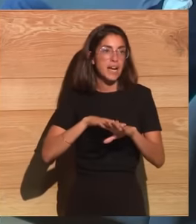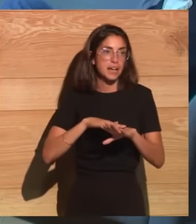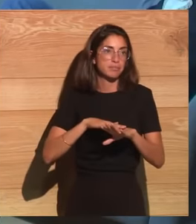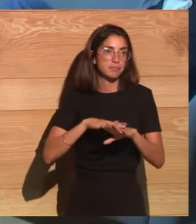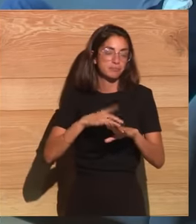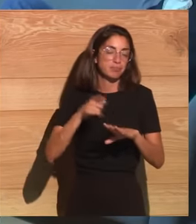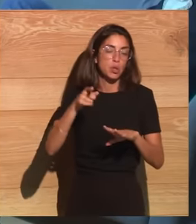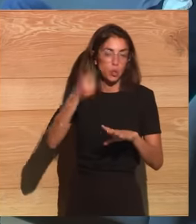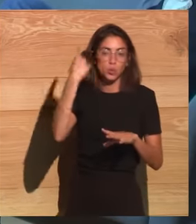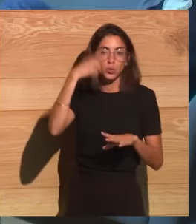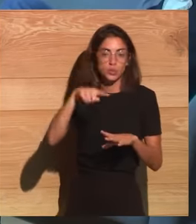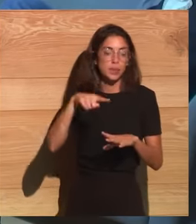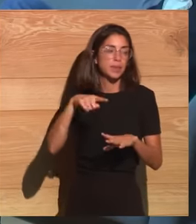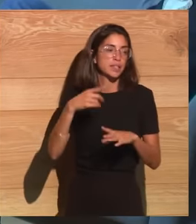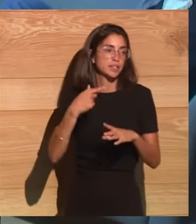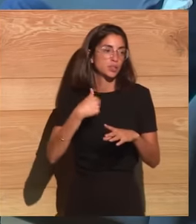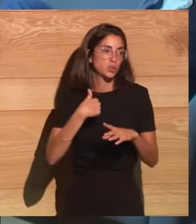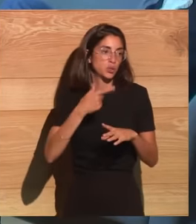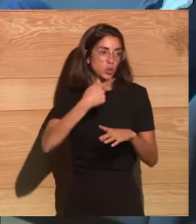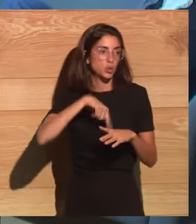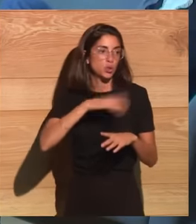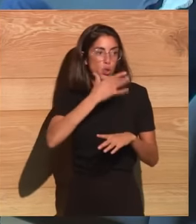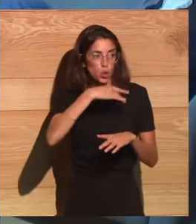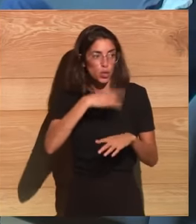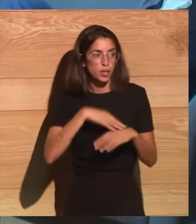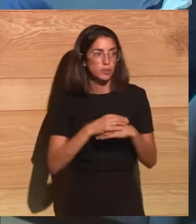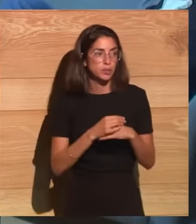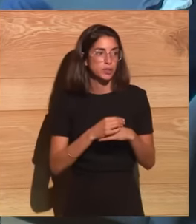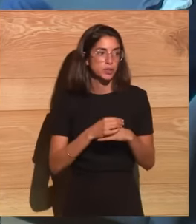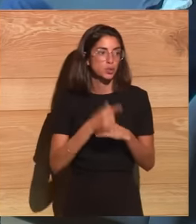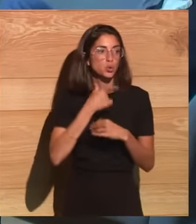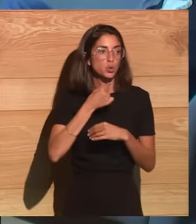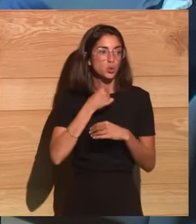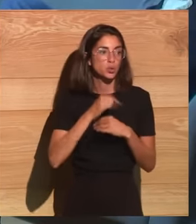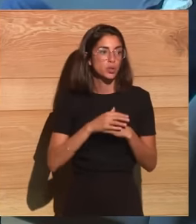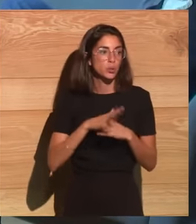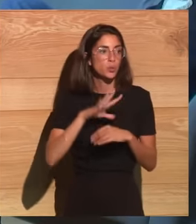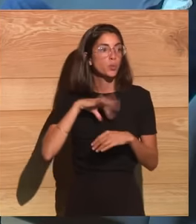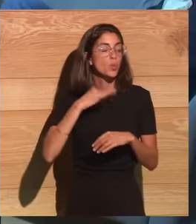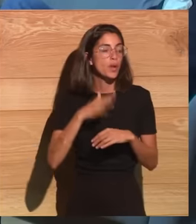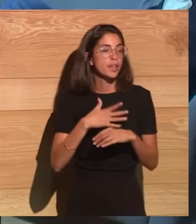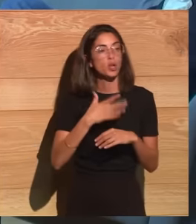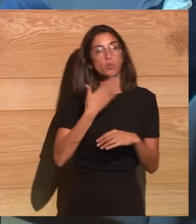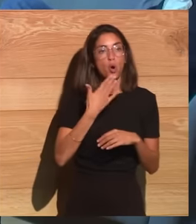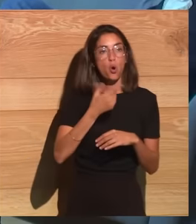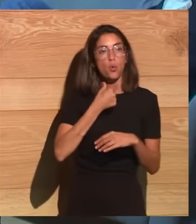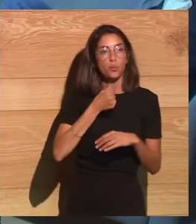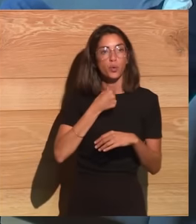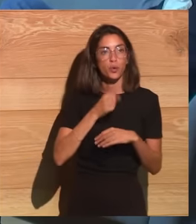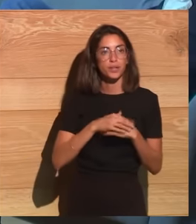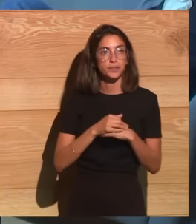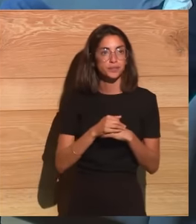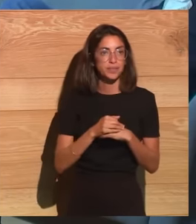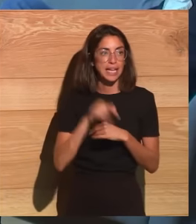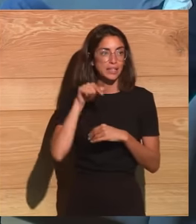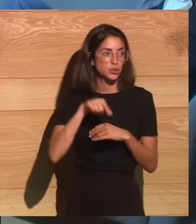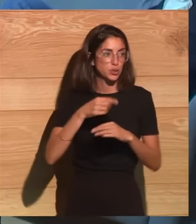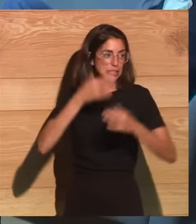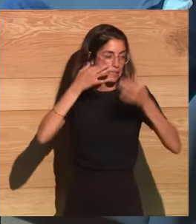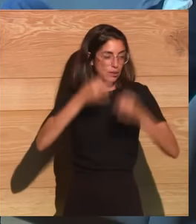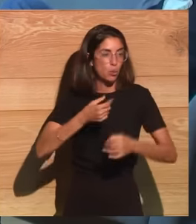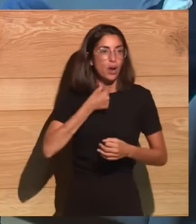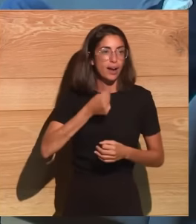apreciamos y que. Vale. Tus principales gustos. Probablemente sea humor envuelto en papel de regalo. Esto va a ser risa, seguro, ¿no? Seguro.